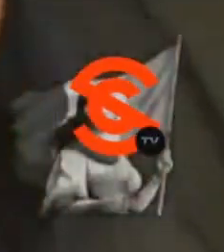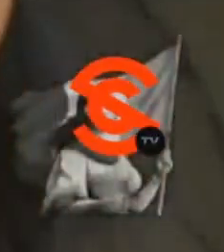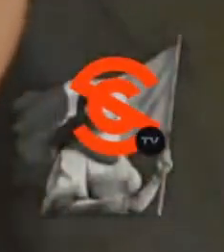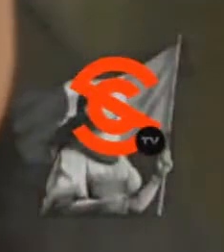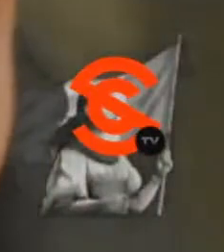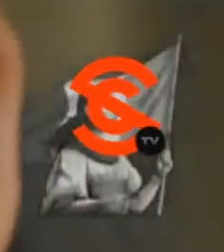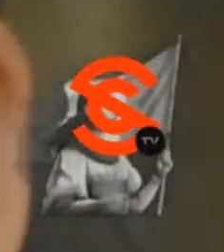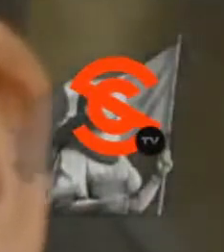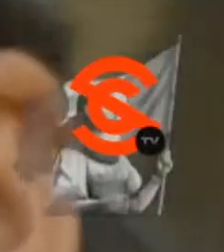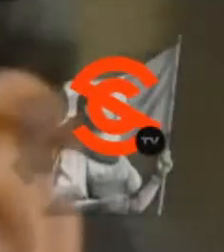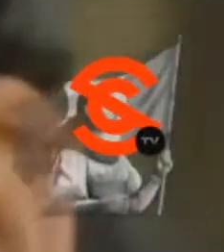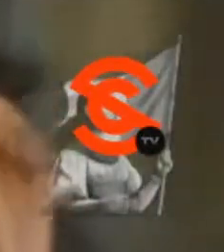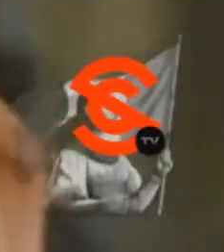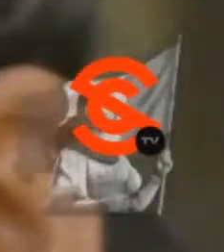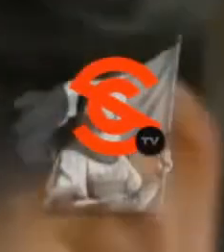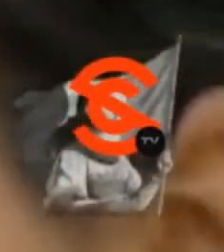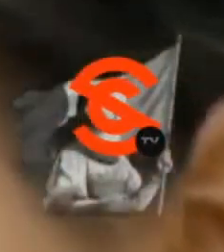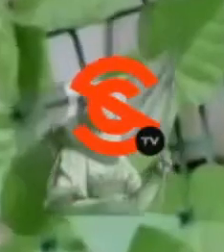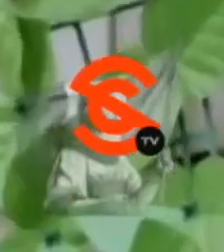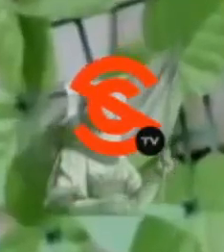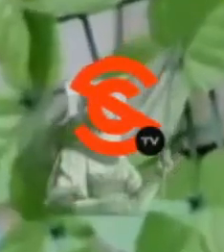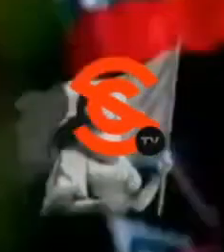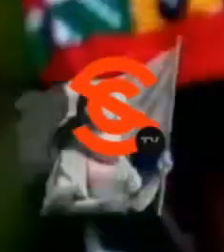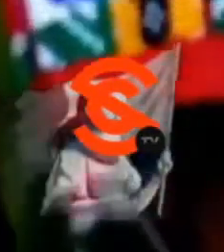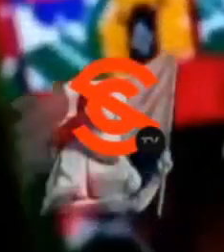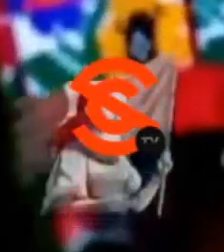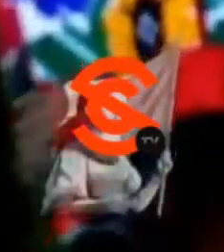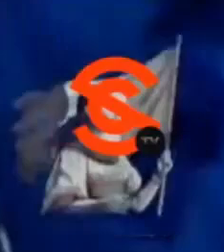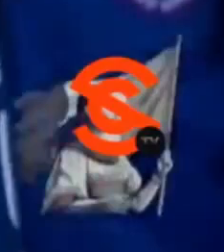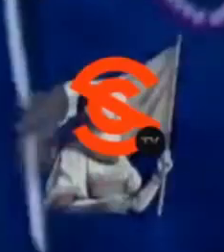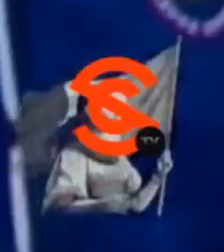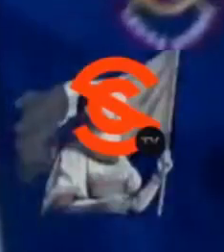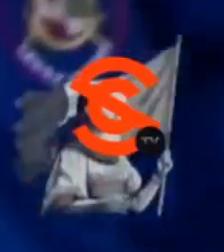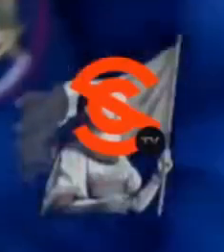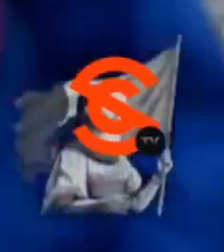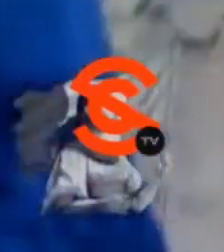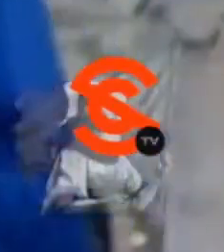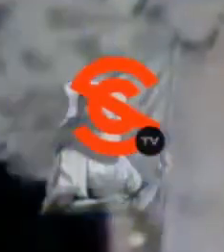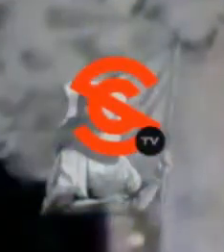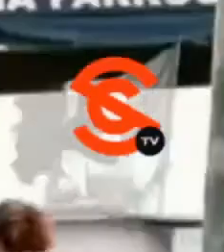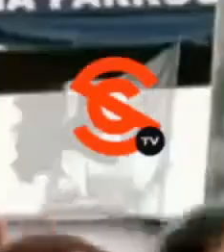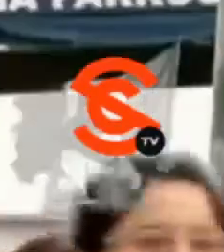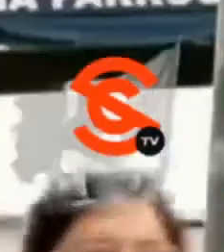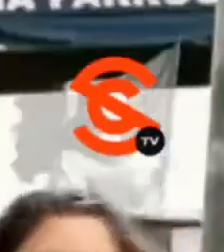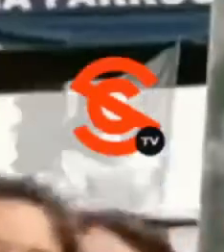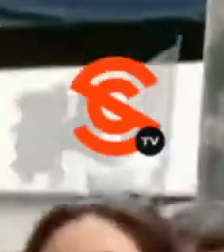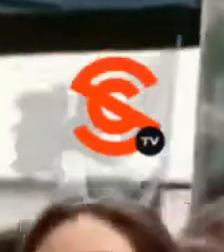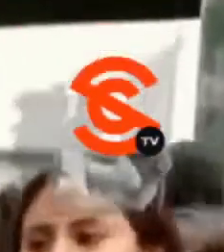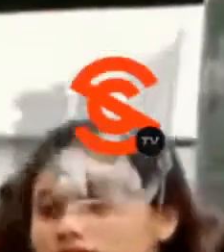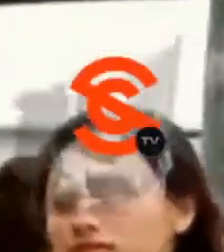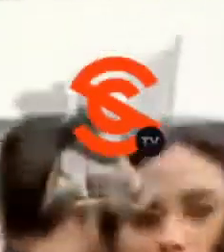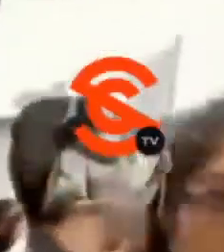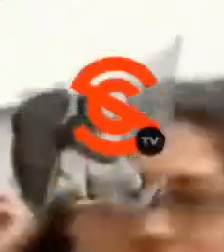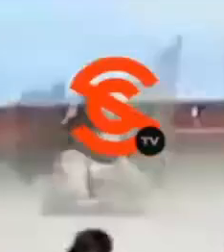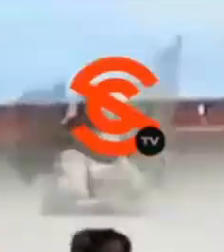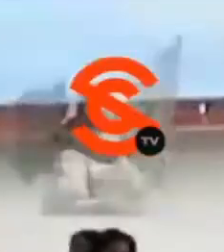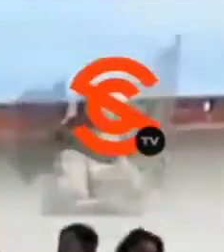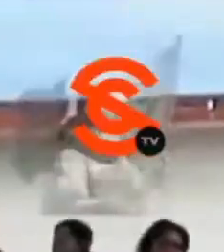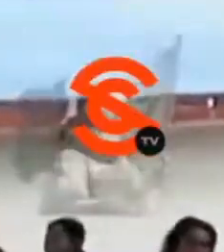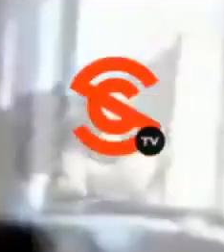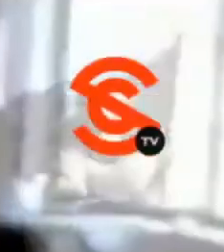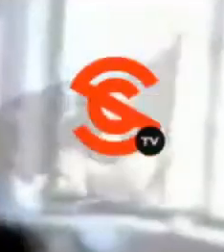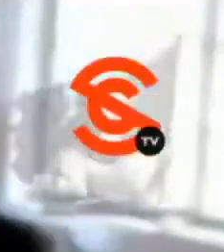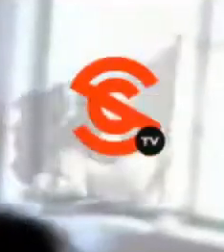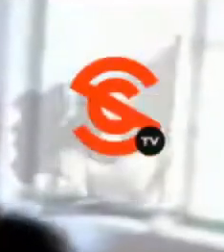Esto es el humanismo mexicano. Todas y todos lo vivimos y recreamos. Somos un pueblo trabajador y